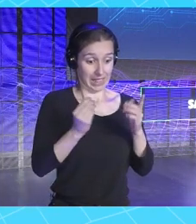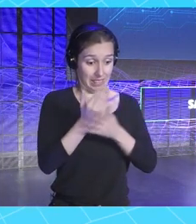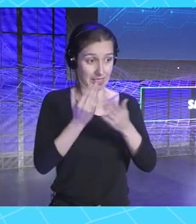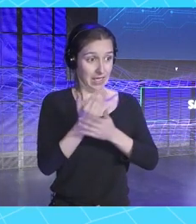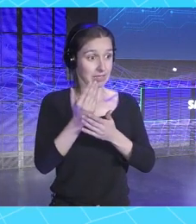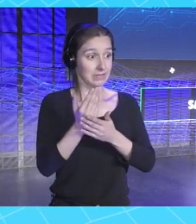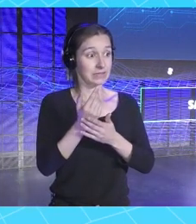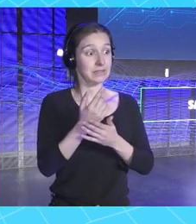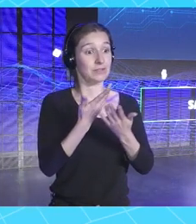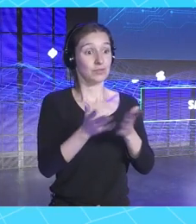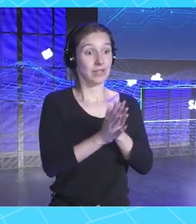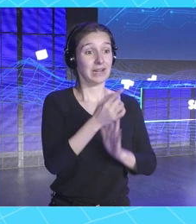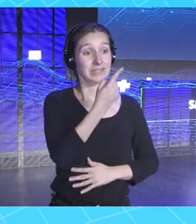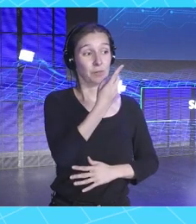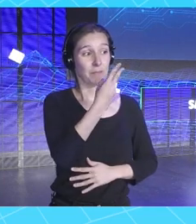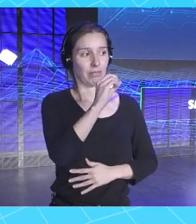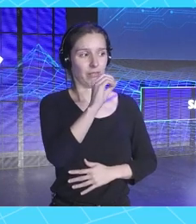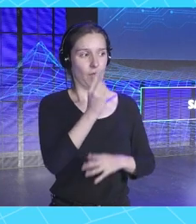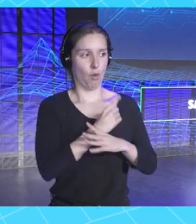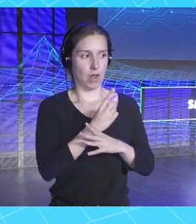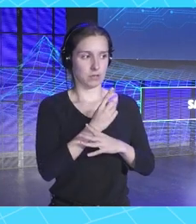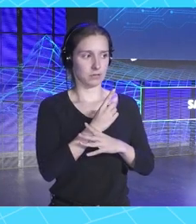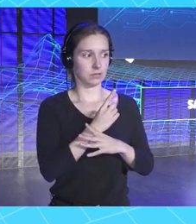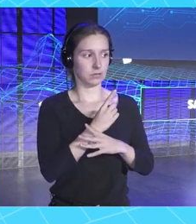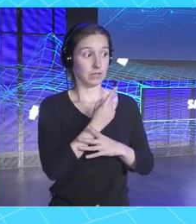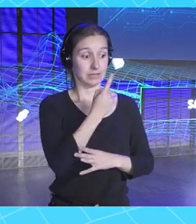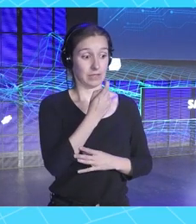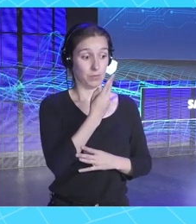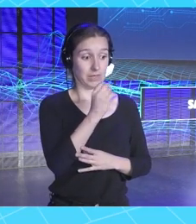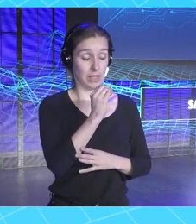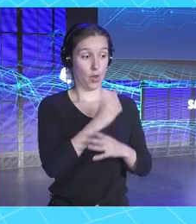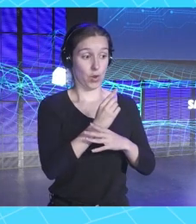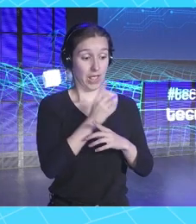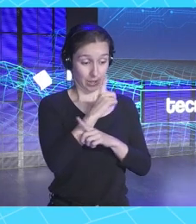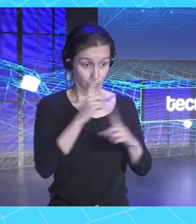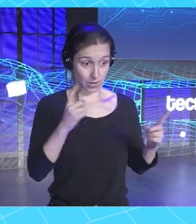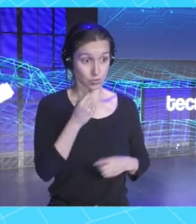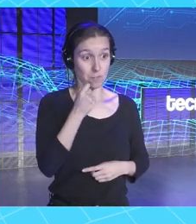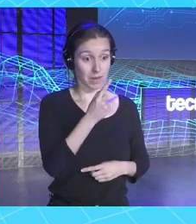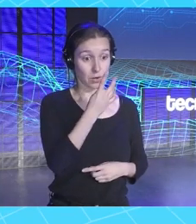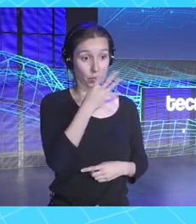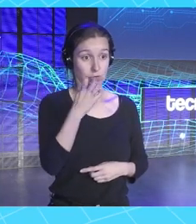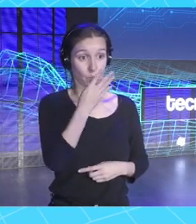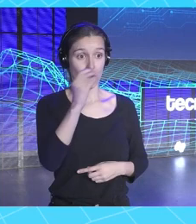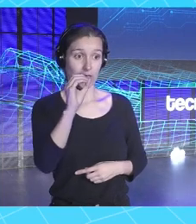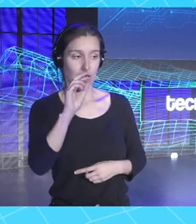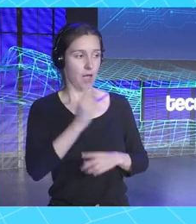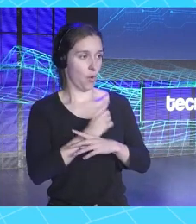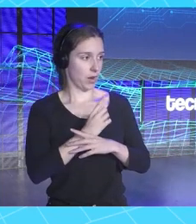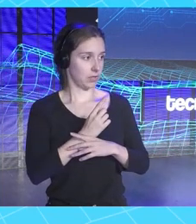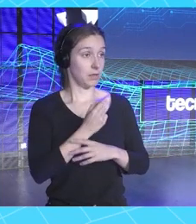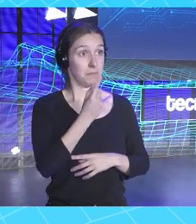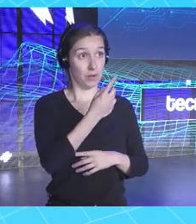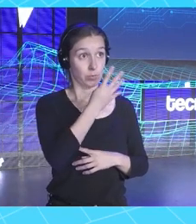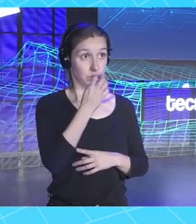son 120 horas 120 horas en un año son 1.440 horas